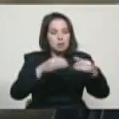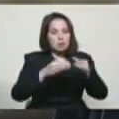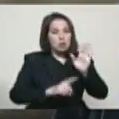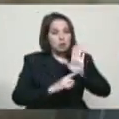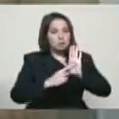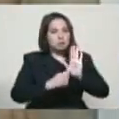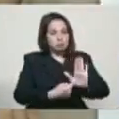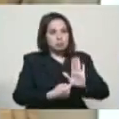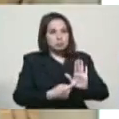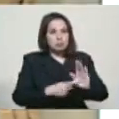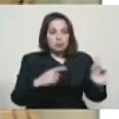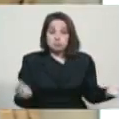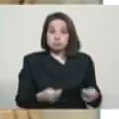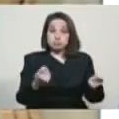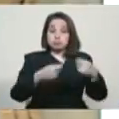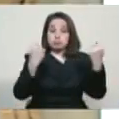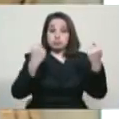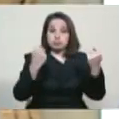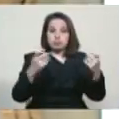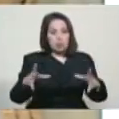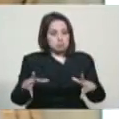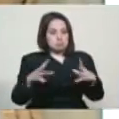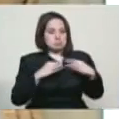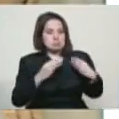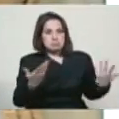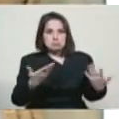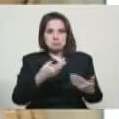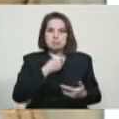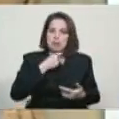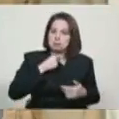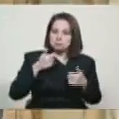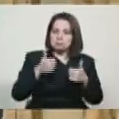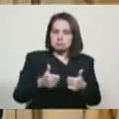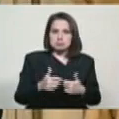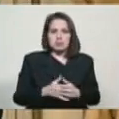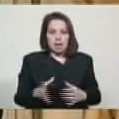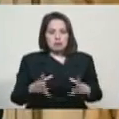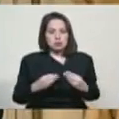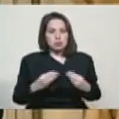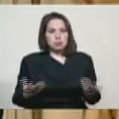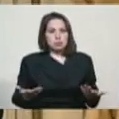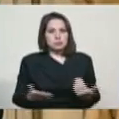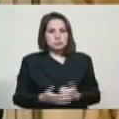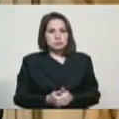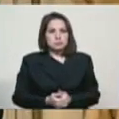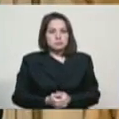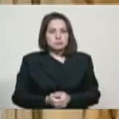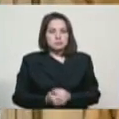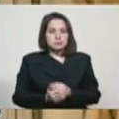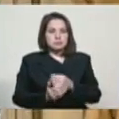Una línea. Y la asumo plenamente, completamente.